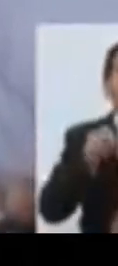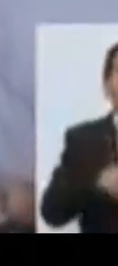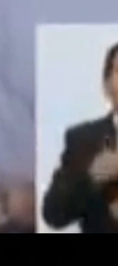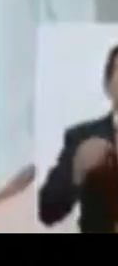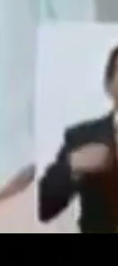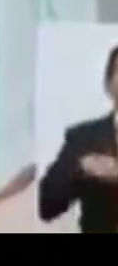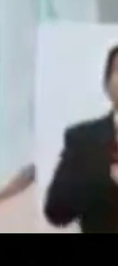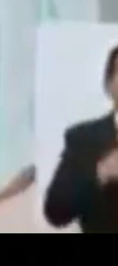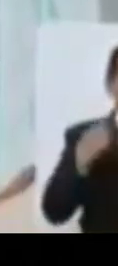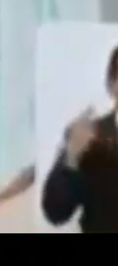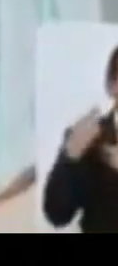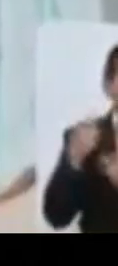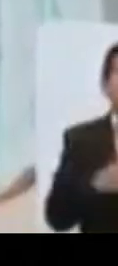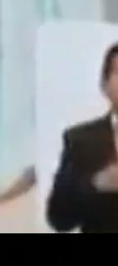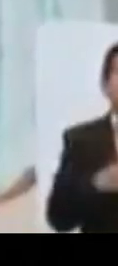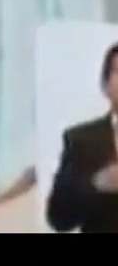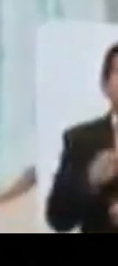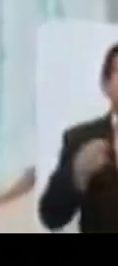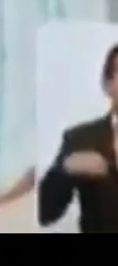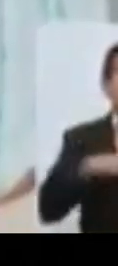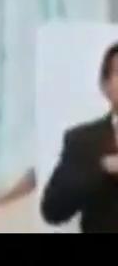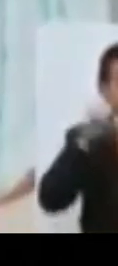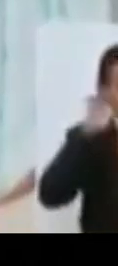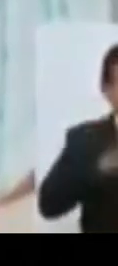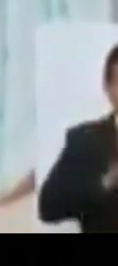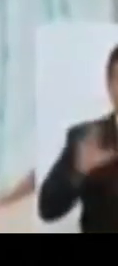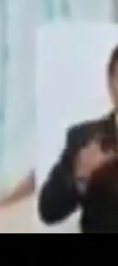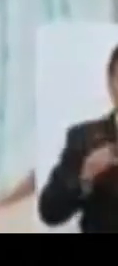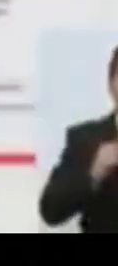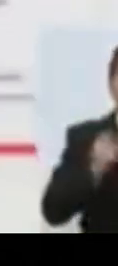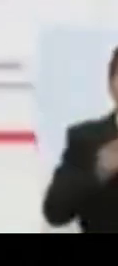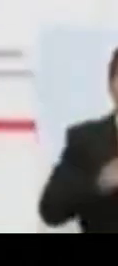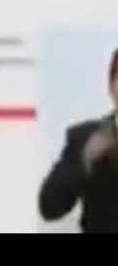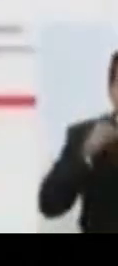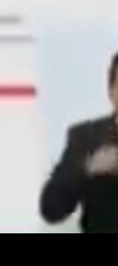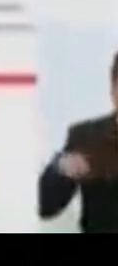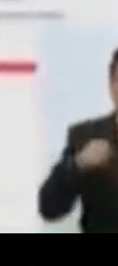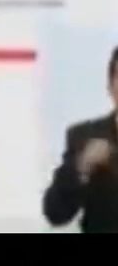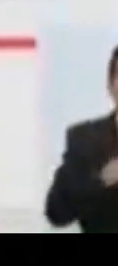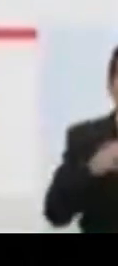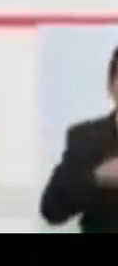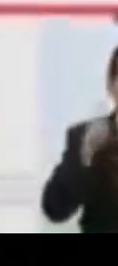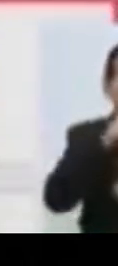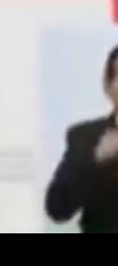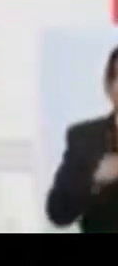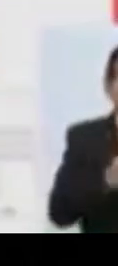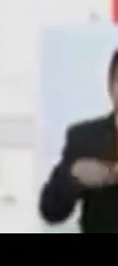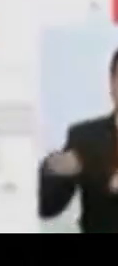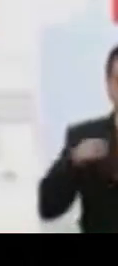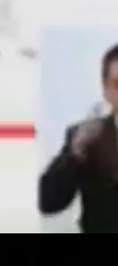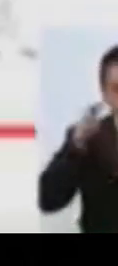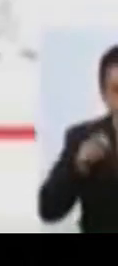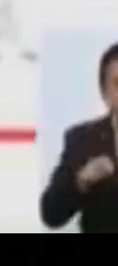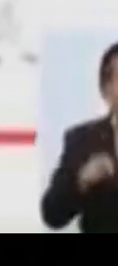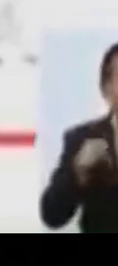sido responsables y creemos que la comisión para investigar los ítems fantasma vamos a llegar a más